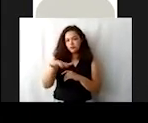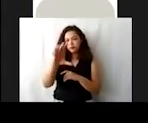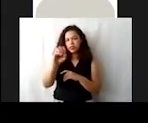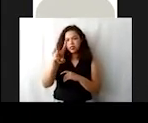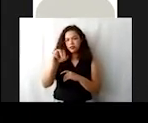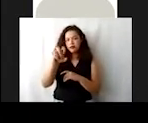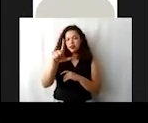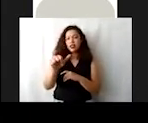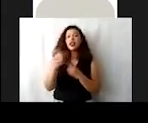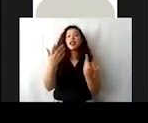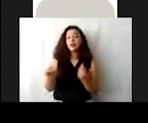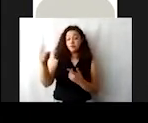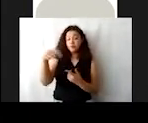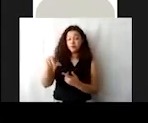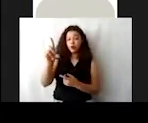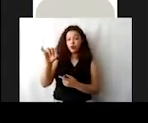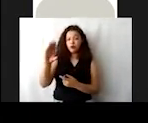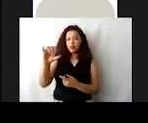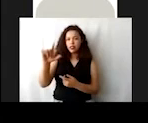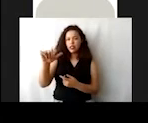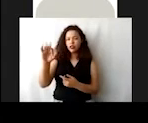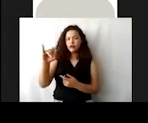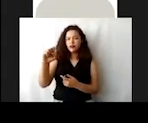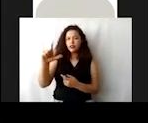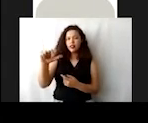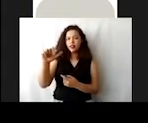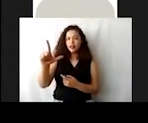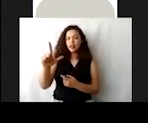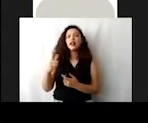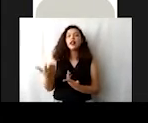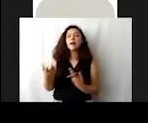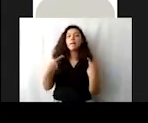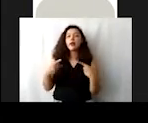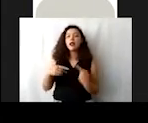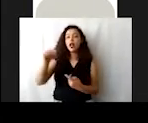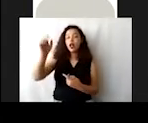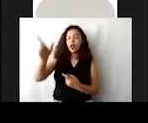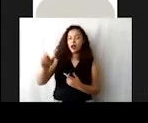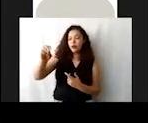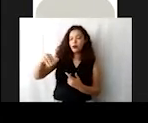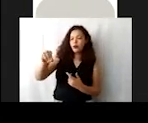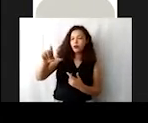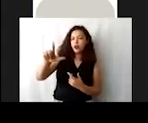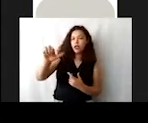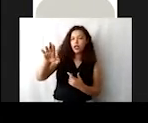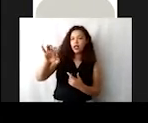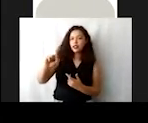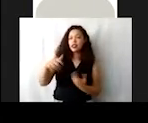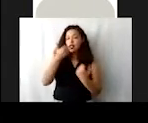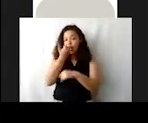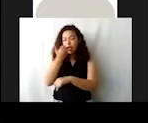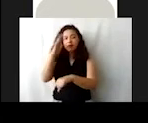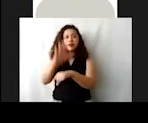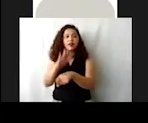el domicilio fiscal es para efecto de las personas morales donde se encuentra la administración principal